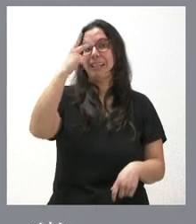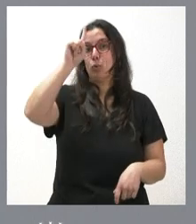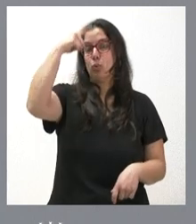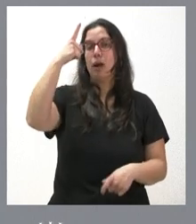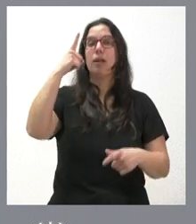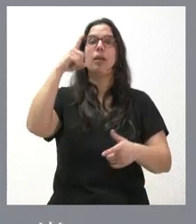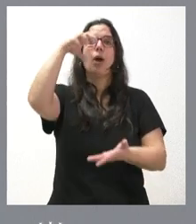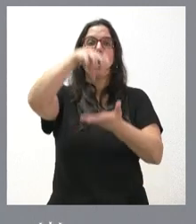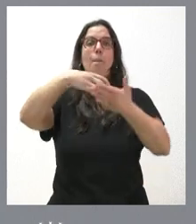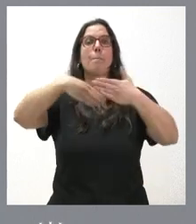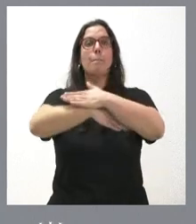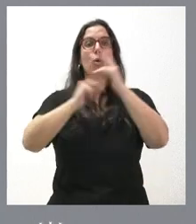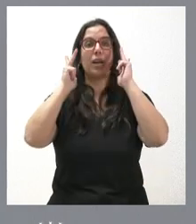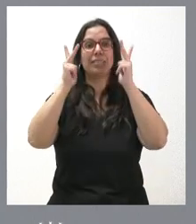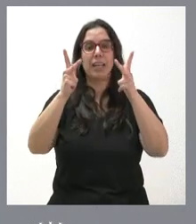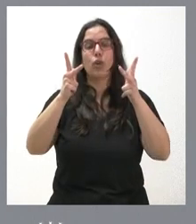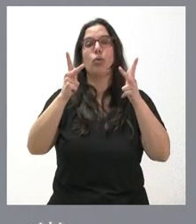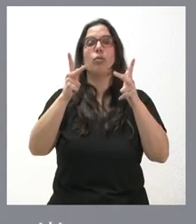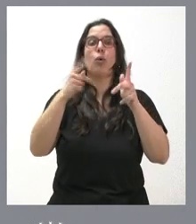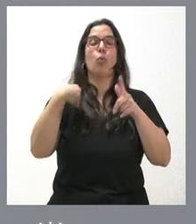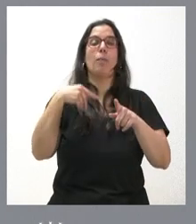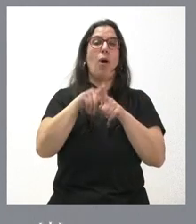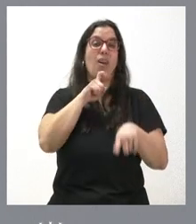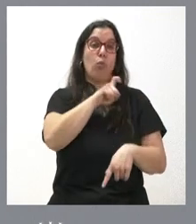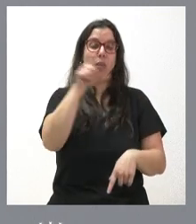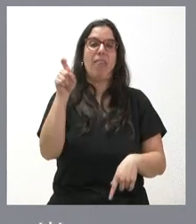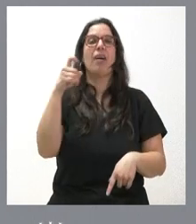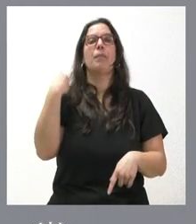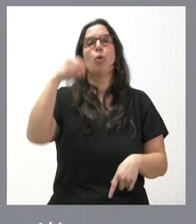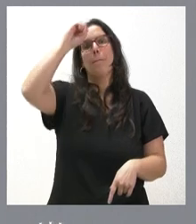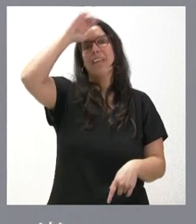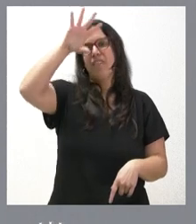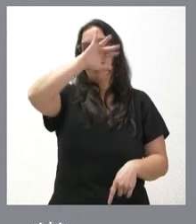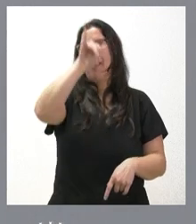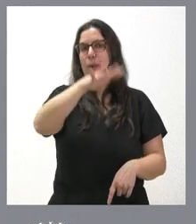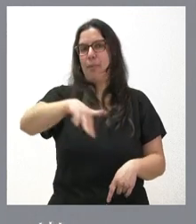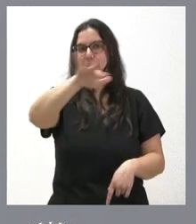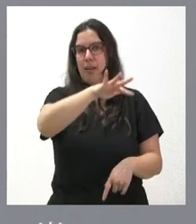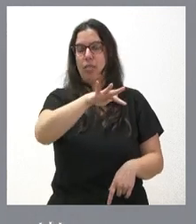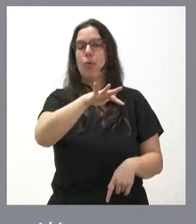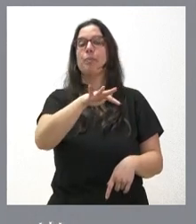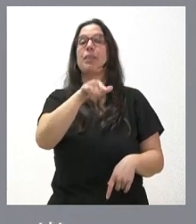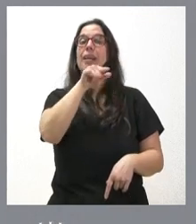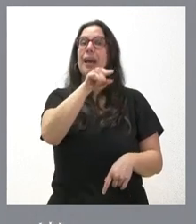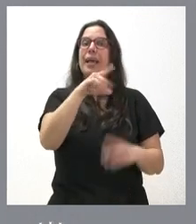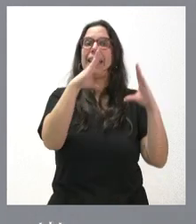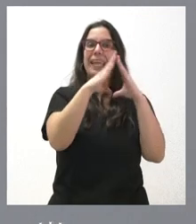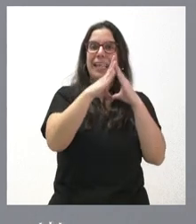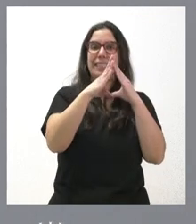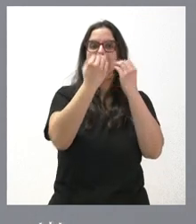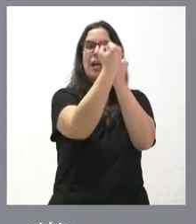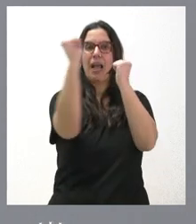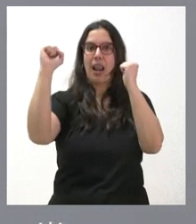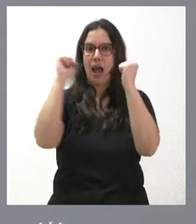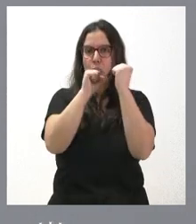de la anunciada en villafranca del vierzo león con categoría de monumento el conjunto del monasterio está formado por la iglesia el claustro y